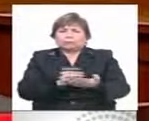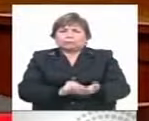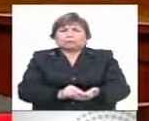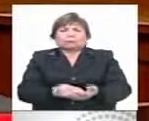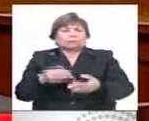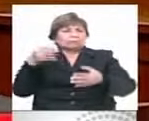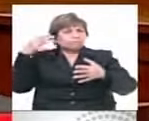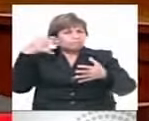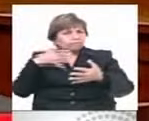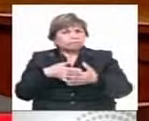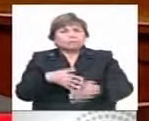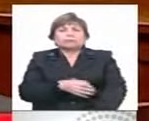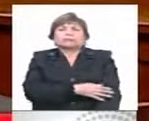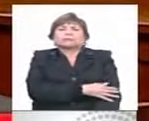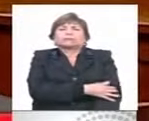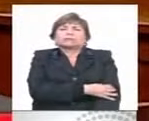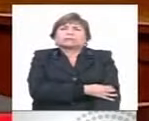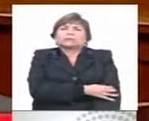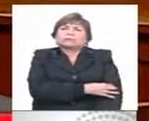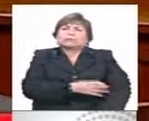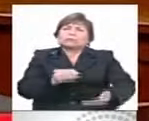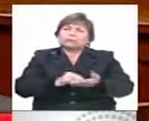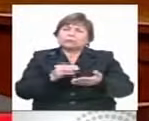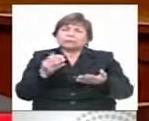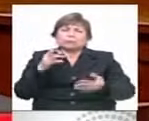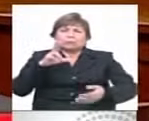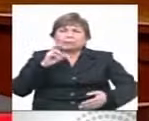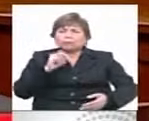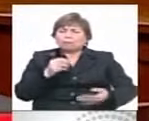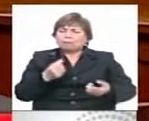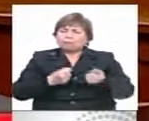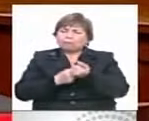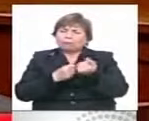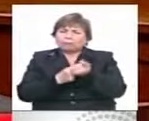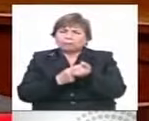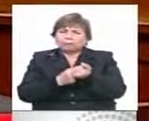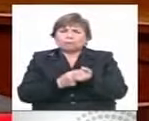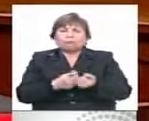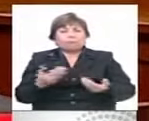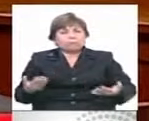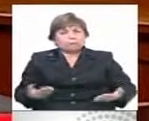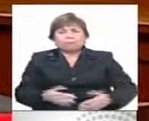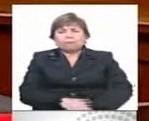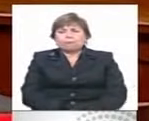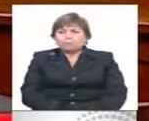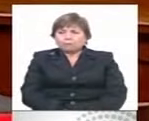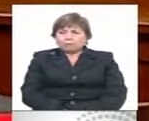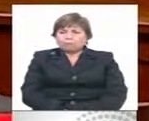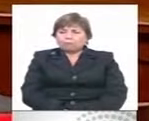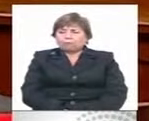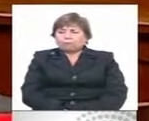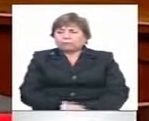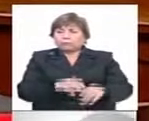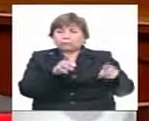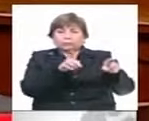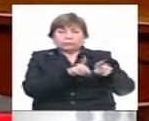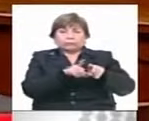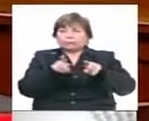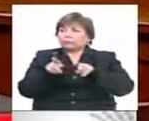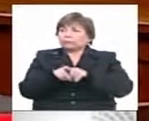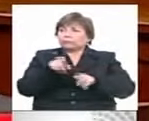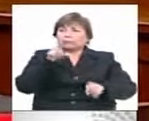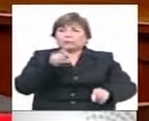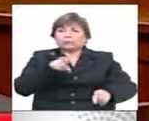inclusiva en el marco de la Agenda 2030 de Desarrollo Sostenible de Naciones Unidas. También resulta